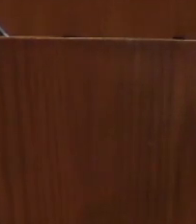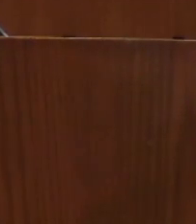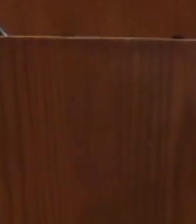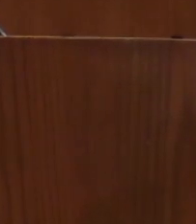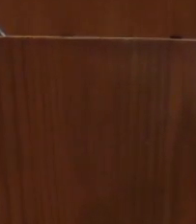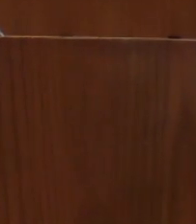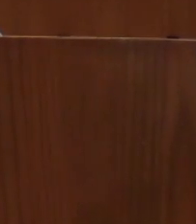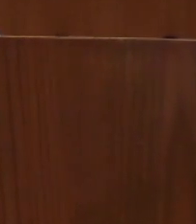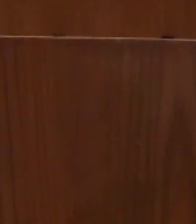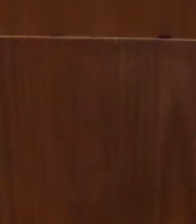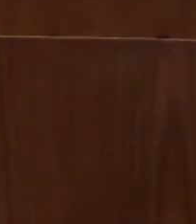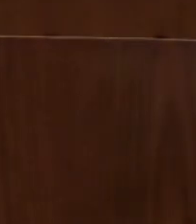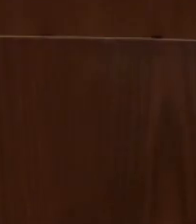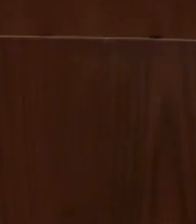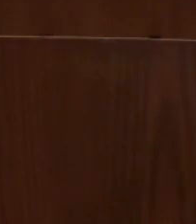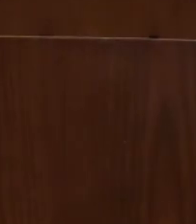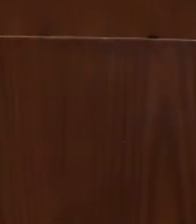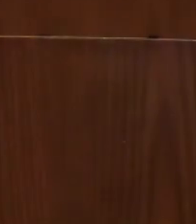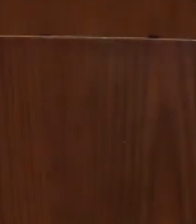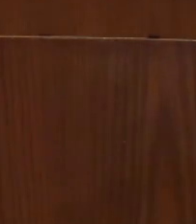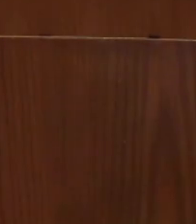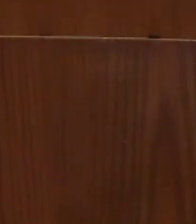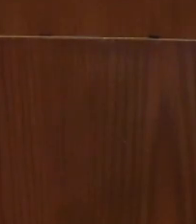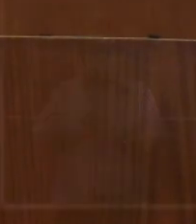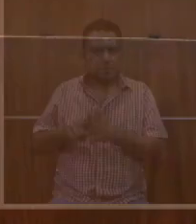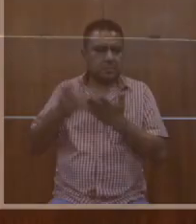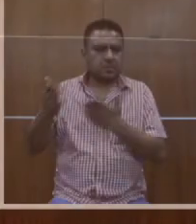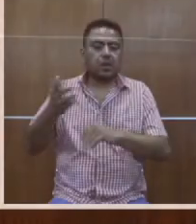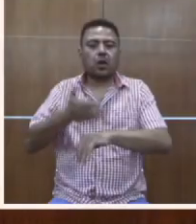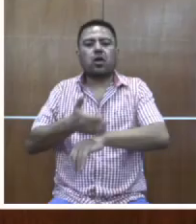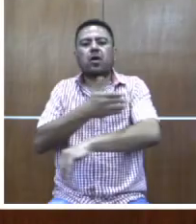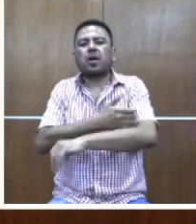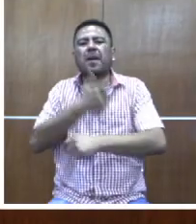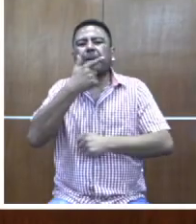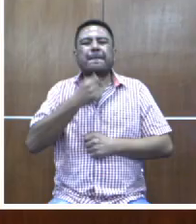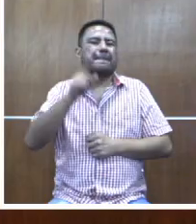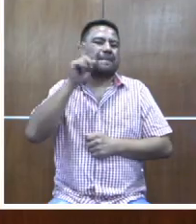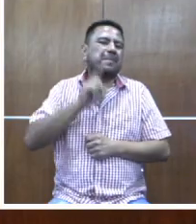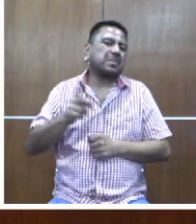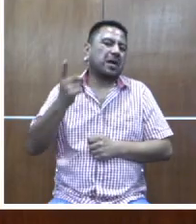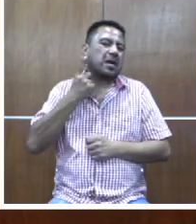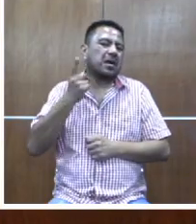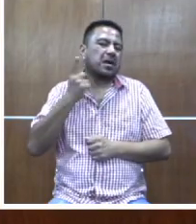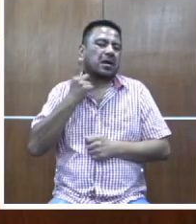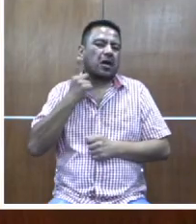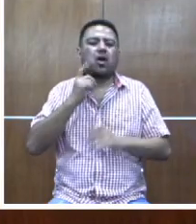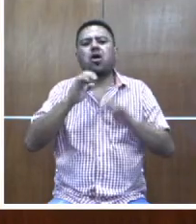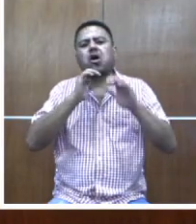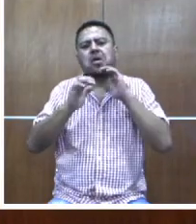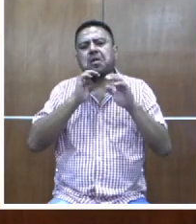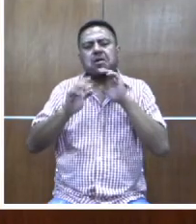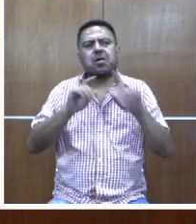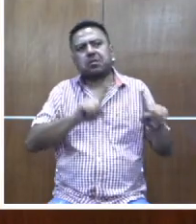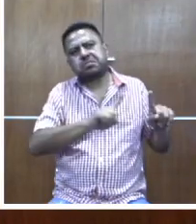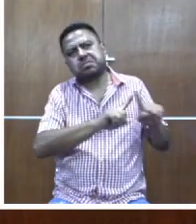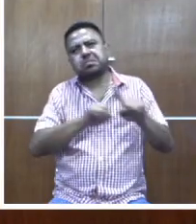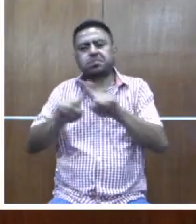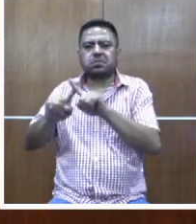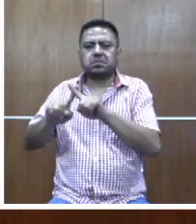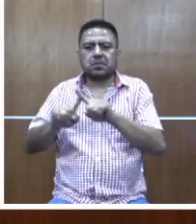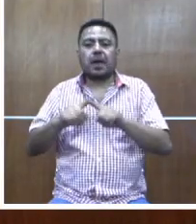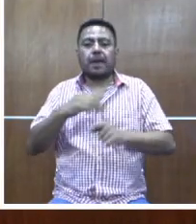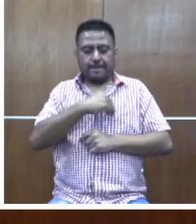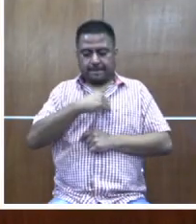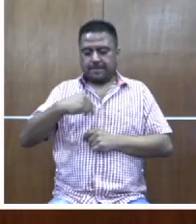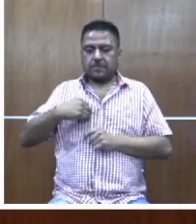Con su venia, diputado presidente. Adelante, diputada. Compañeras, compañeros diputados, medios de comunicación,